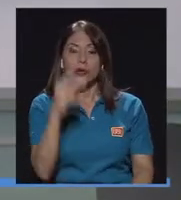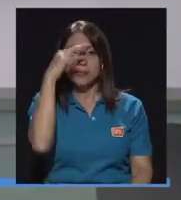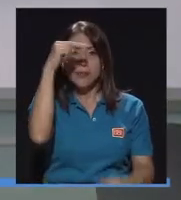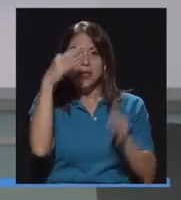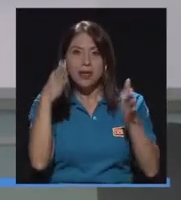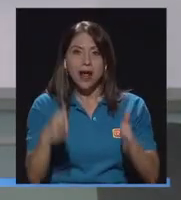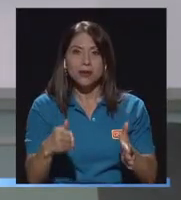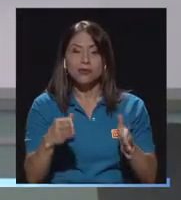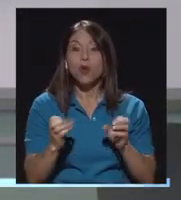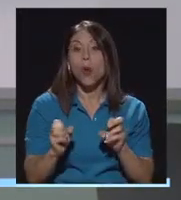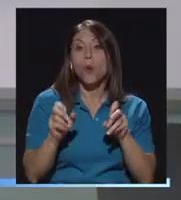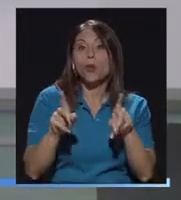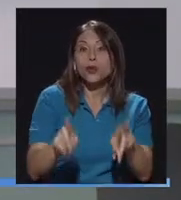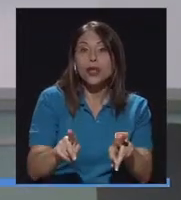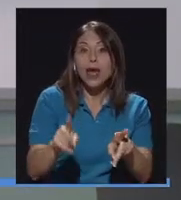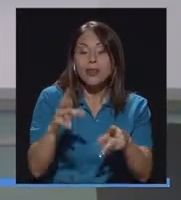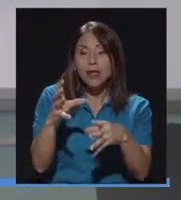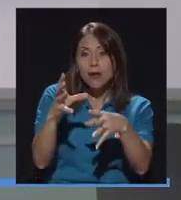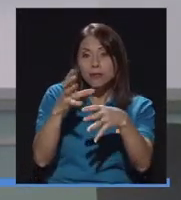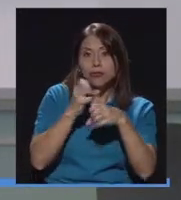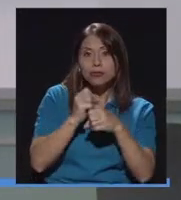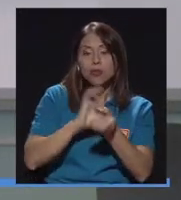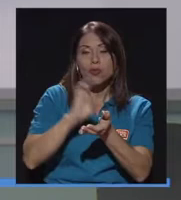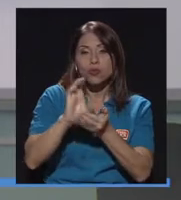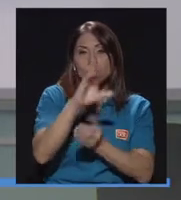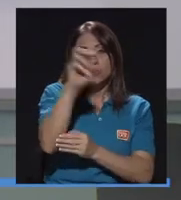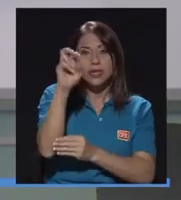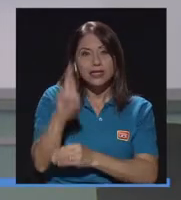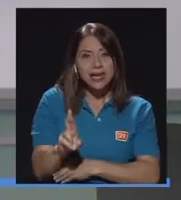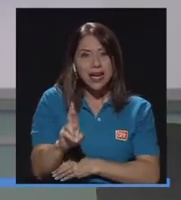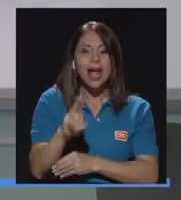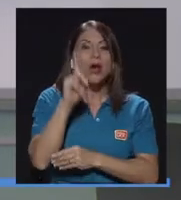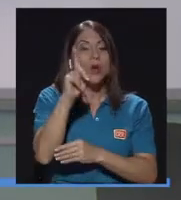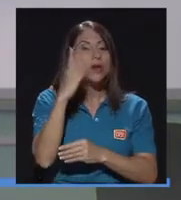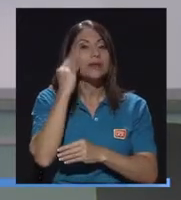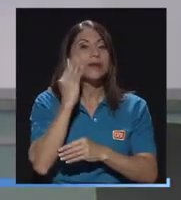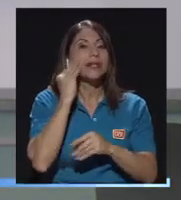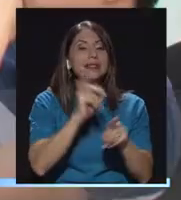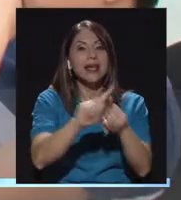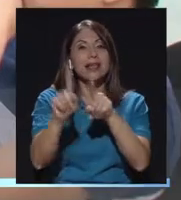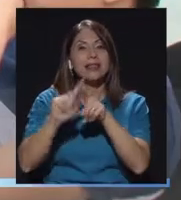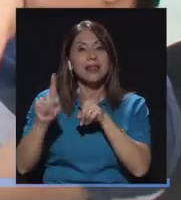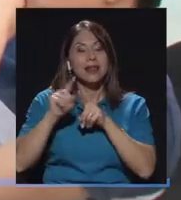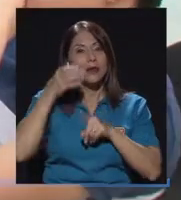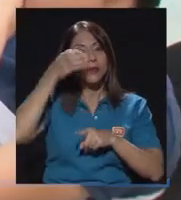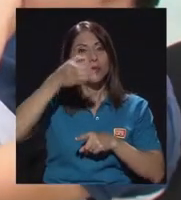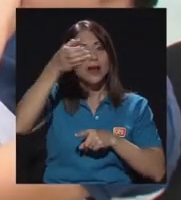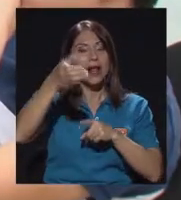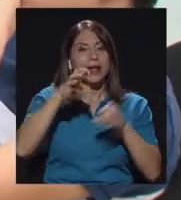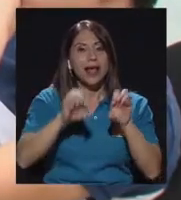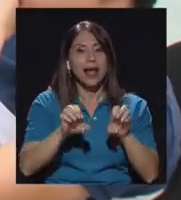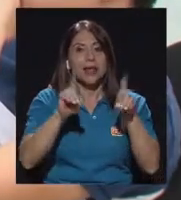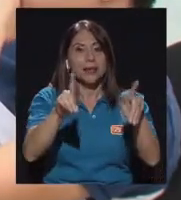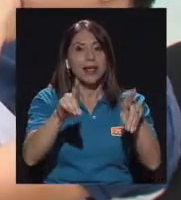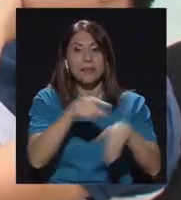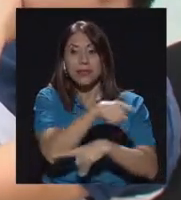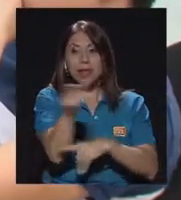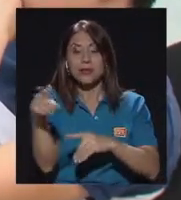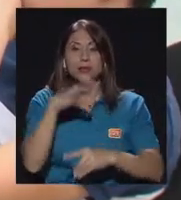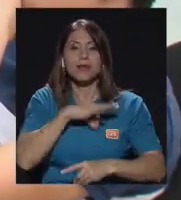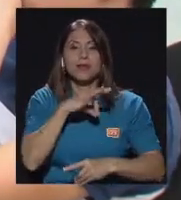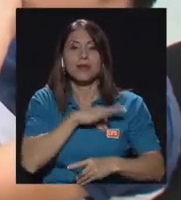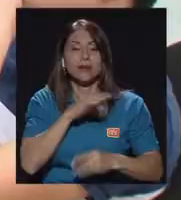oportunidad de recibir un curso en Costa Rica ha sido una experiencia intercultural y académica. Ellos y ellas se benefician del proyecto